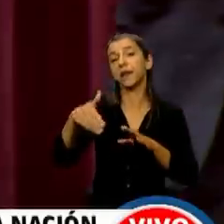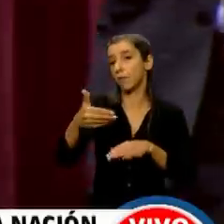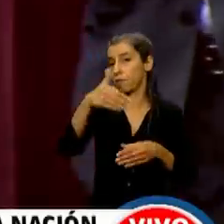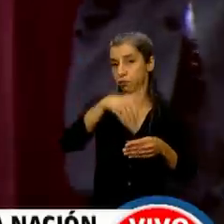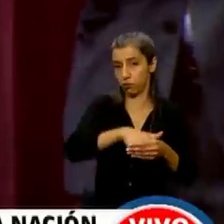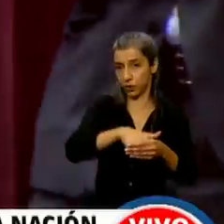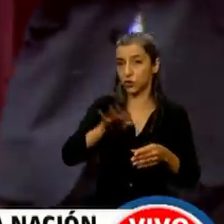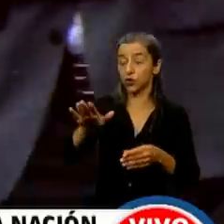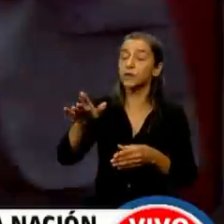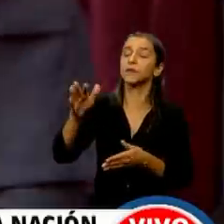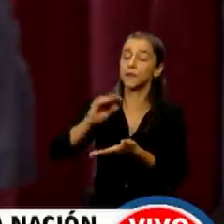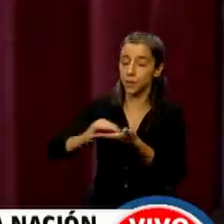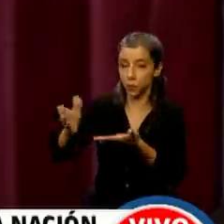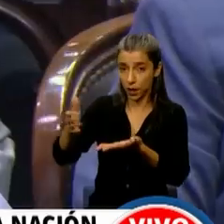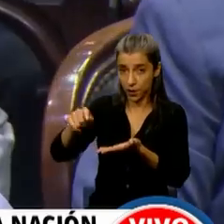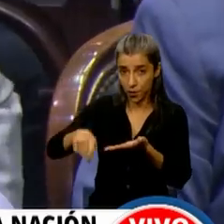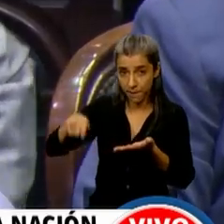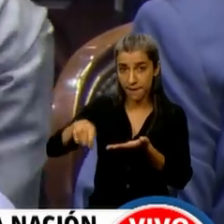diputado negro